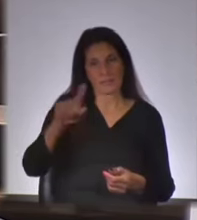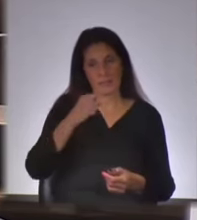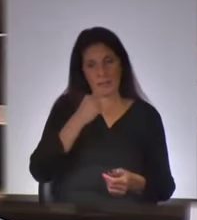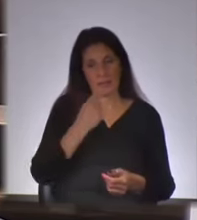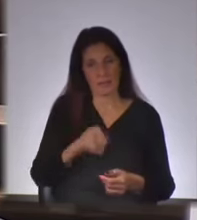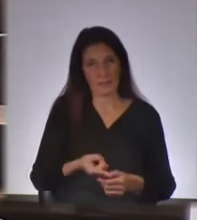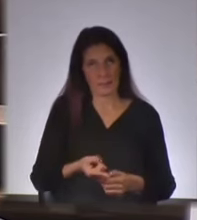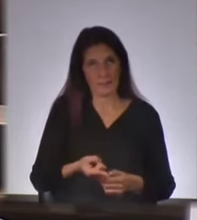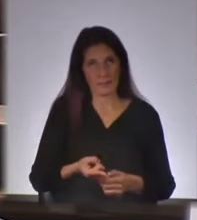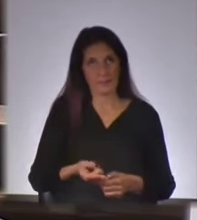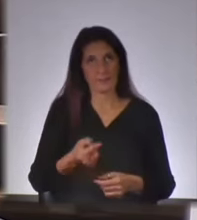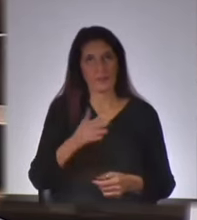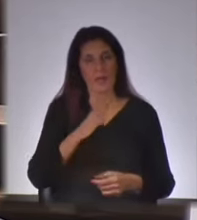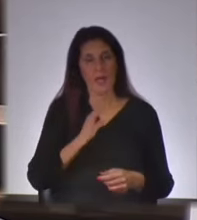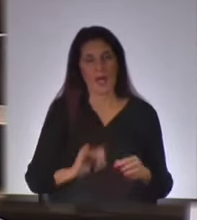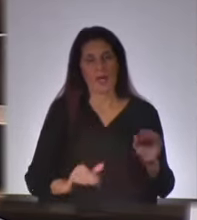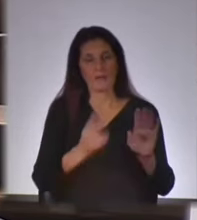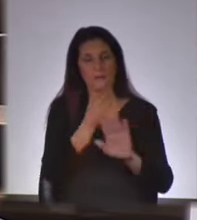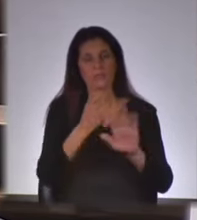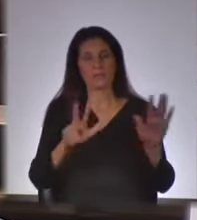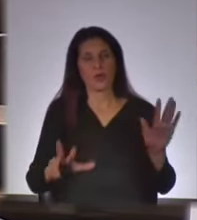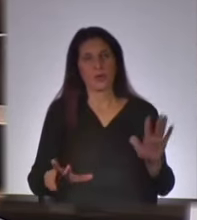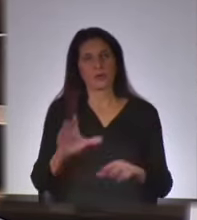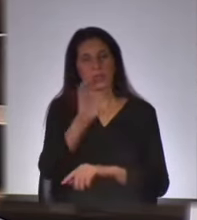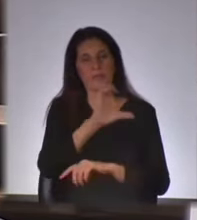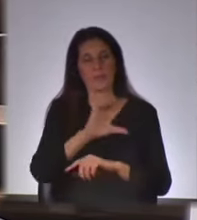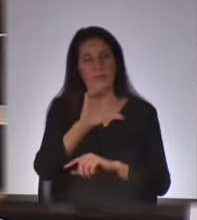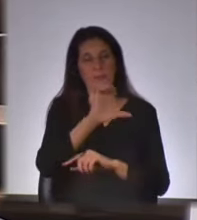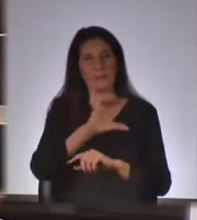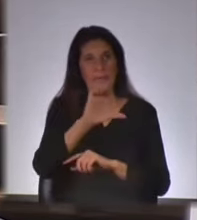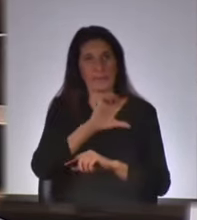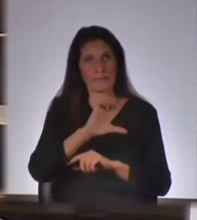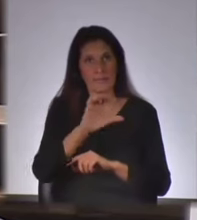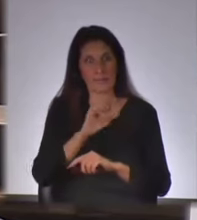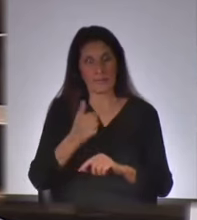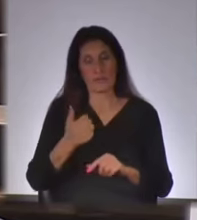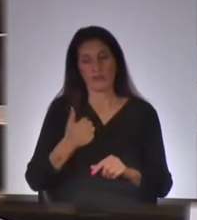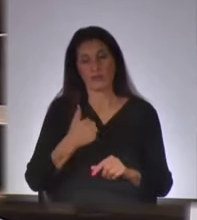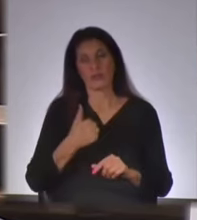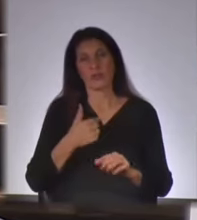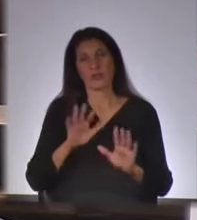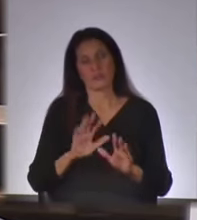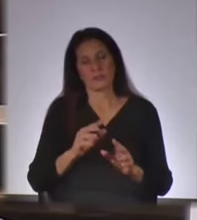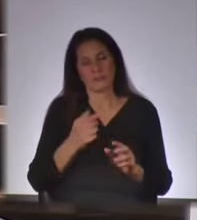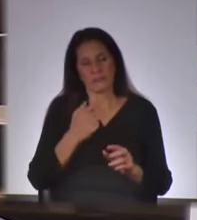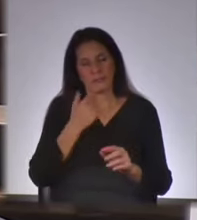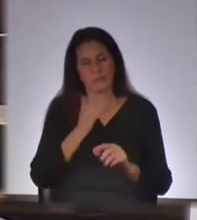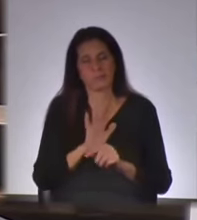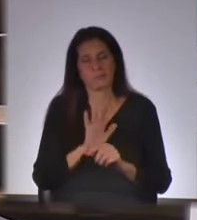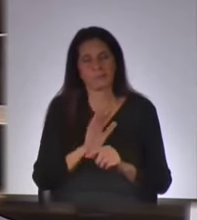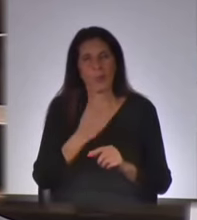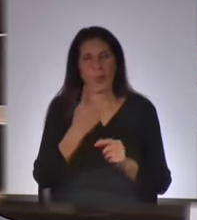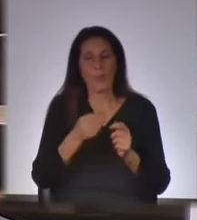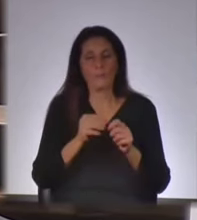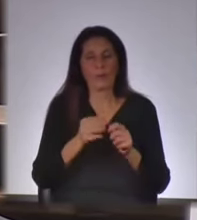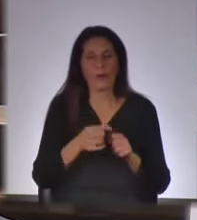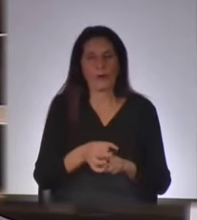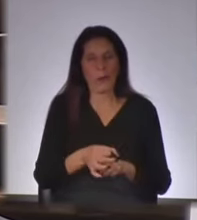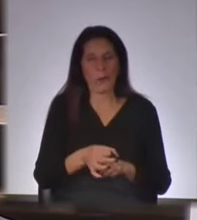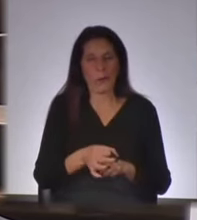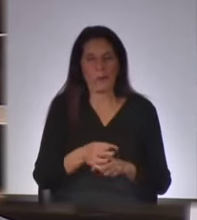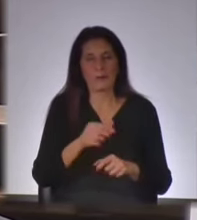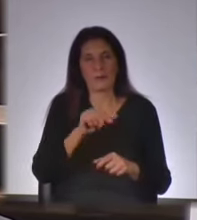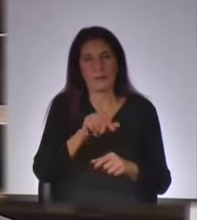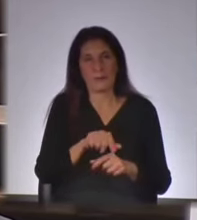hay 28 ex presas políticas y yo me siento un piojo nombrando las antes su coraje que de 2011 están llevando adelante